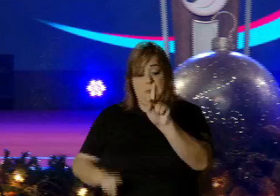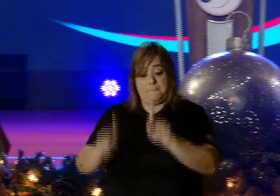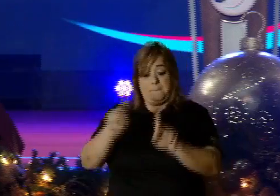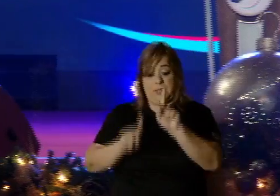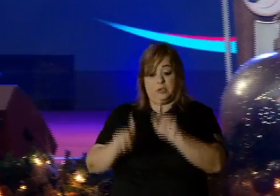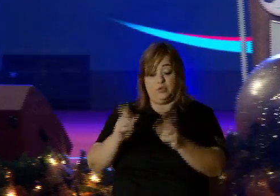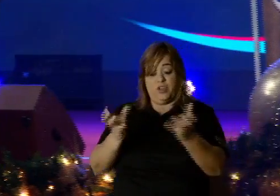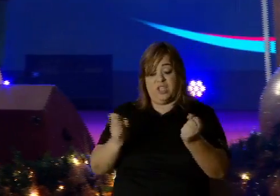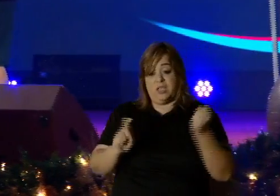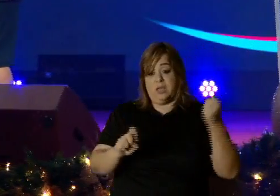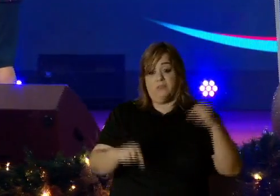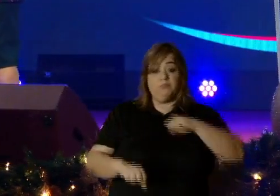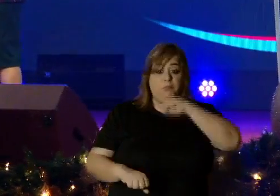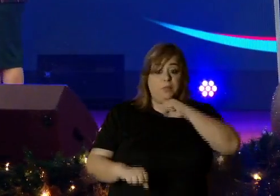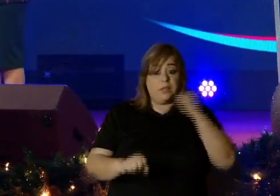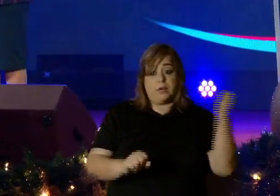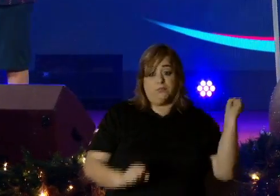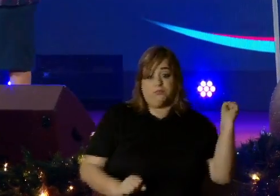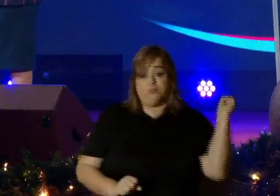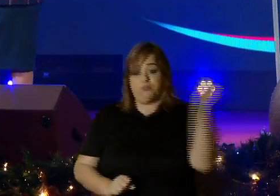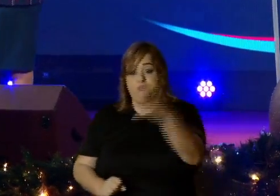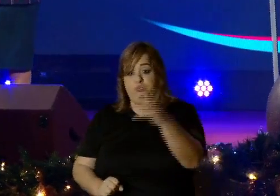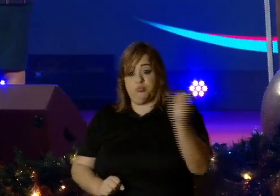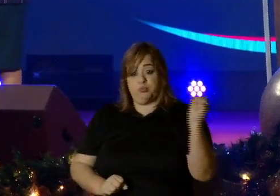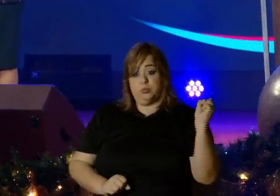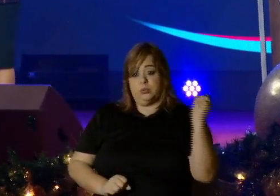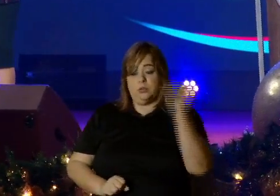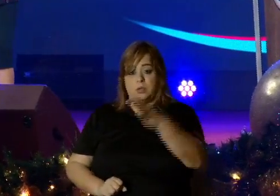te quieren apedrear, y otra vez vas para allá.